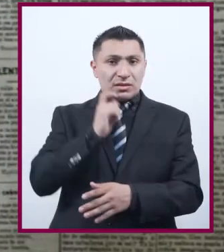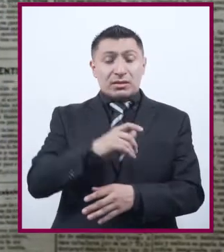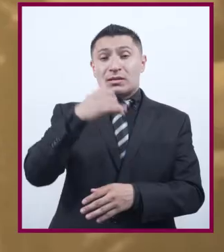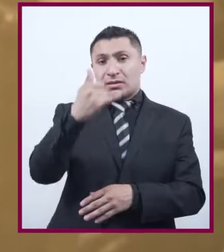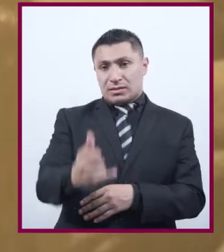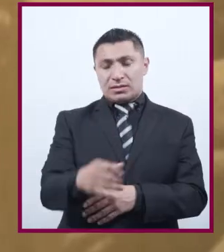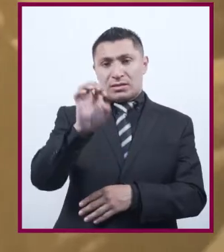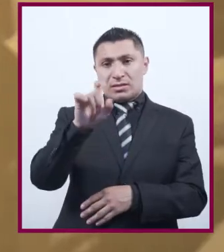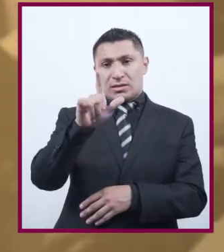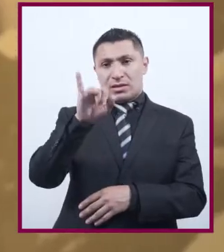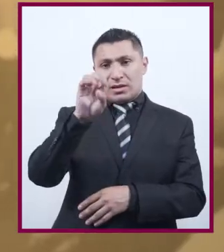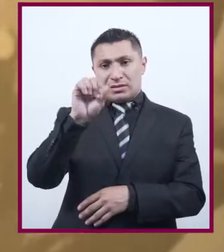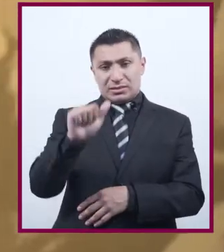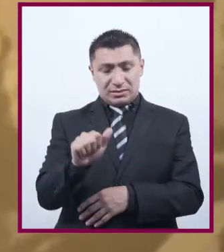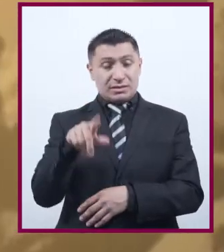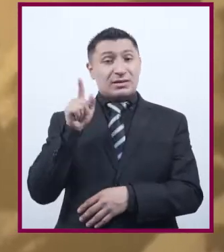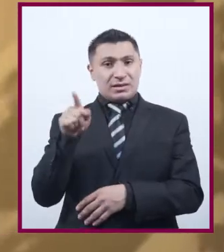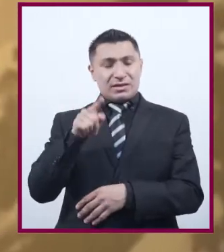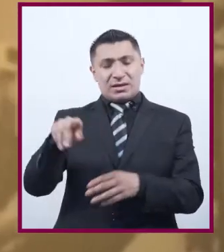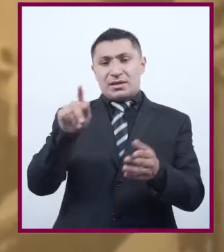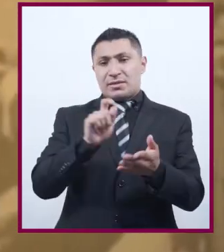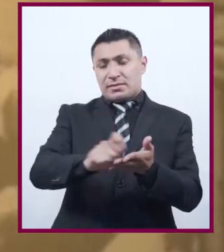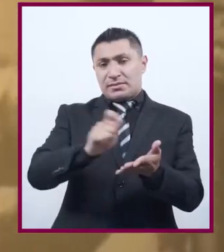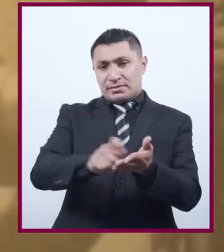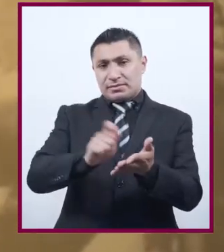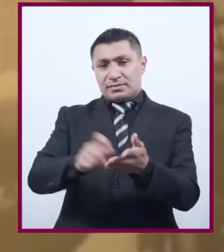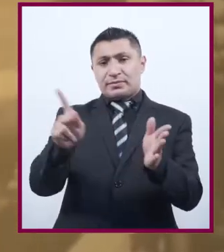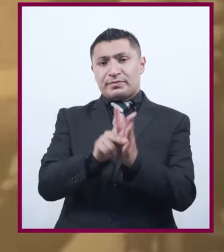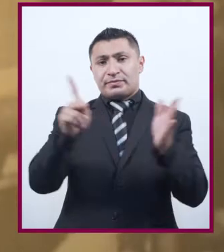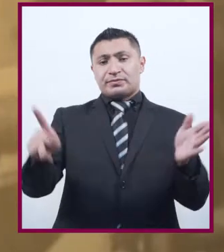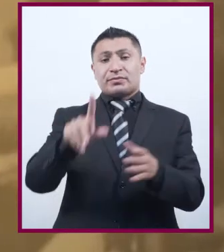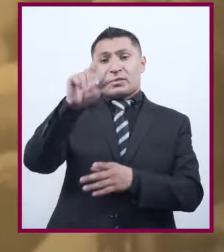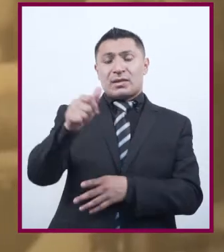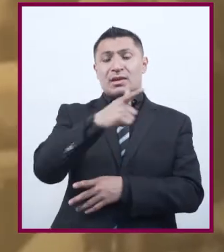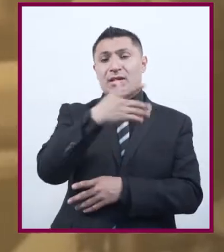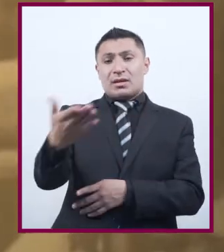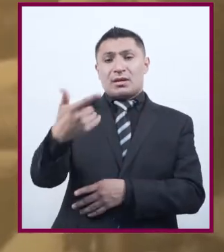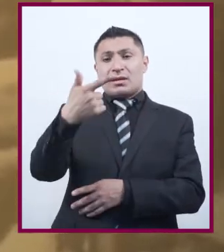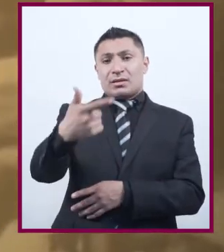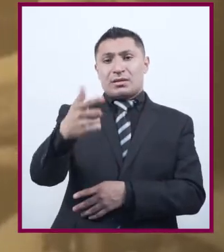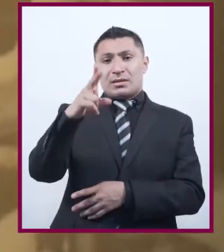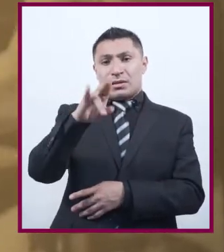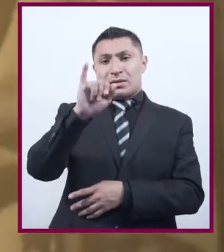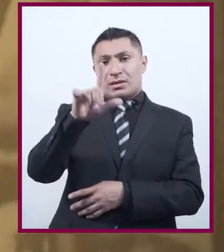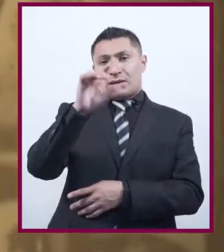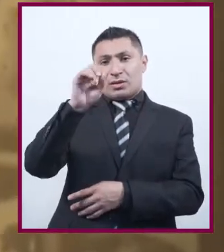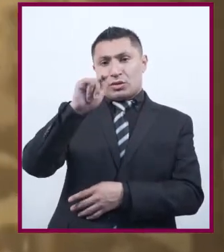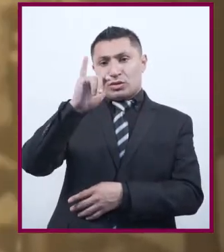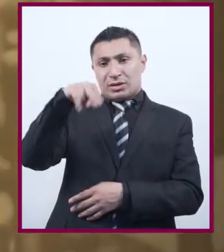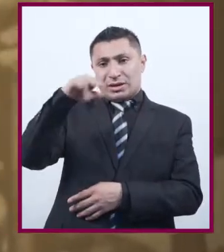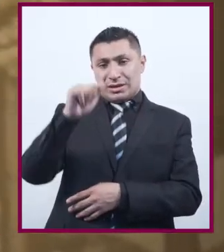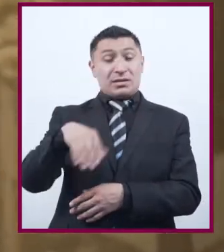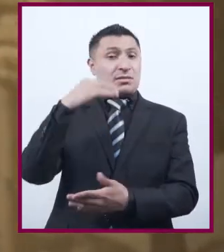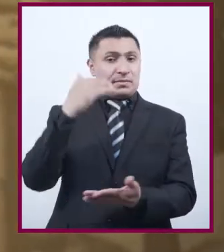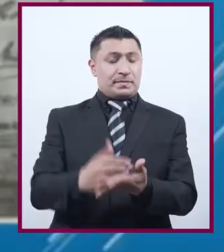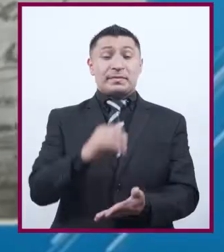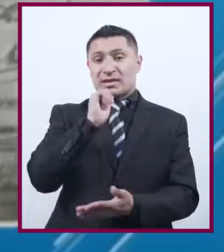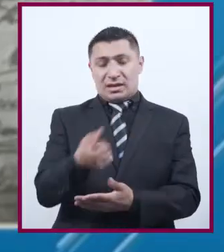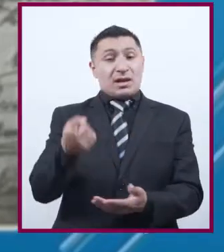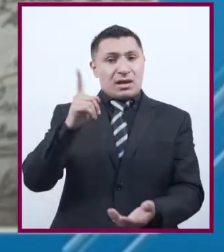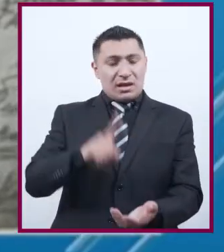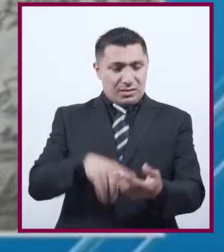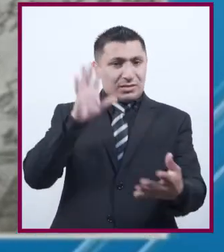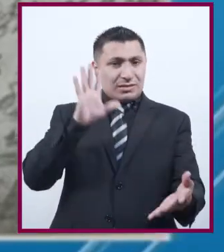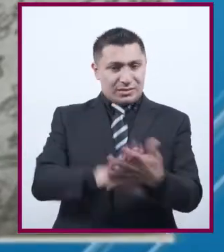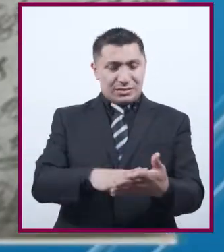Guerrero; y Elisa Acuña y Rossetti, editora del periódico La Guillotina. Pero eso no las detuvo, pues